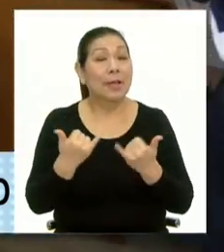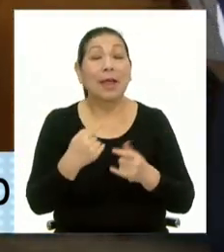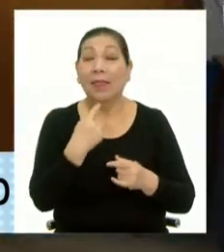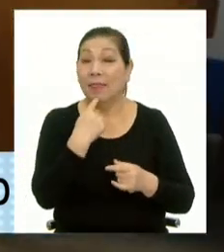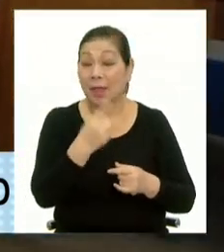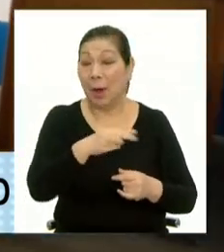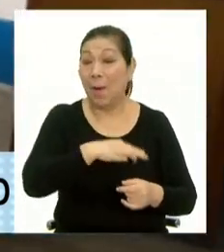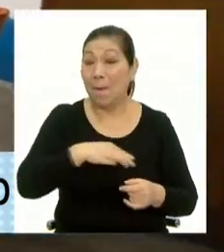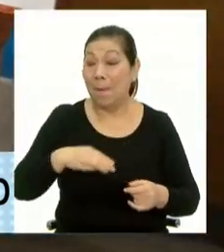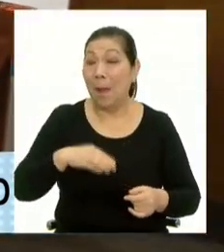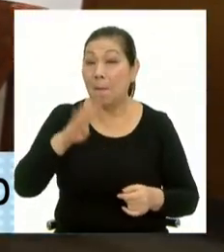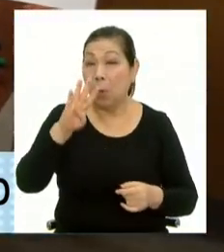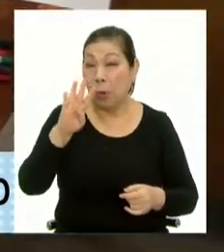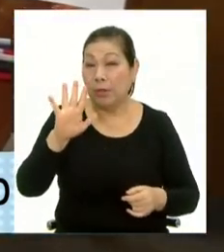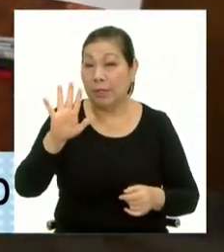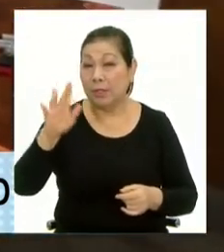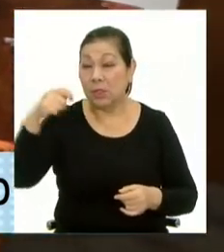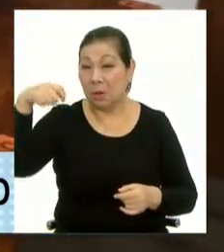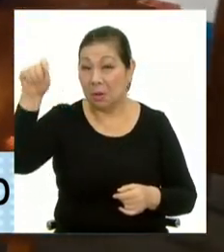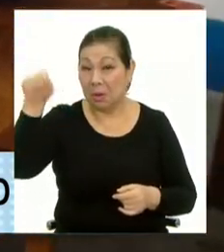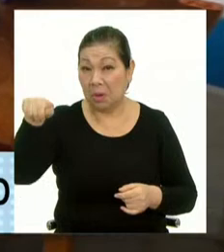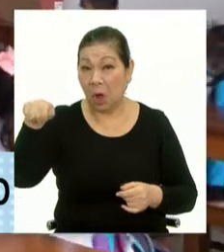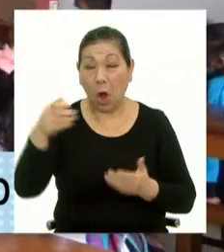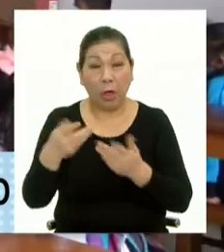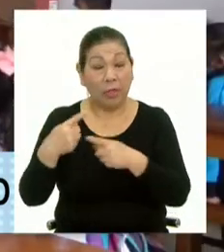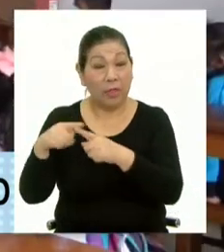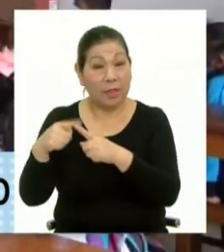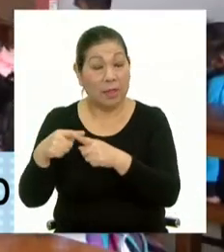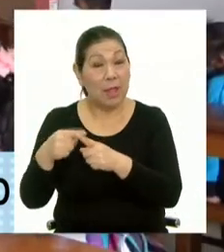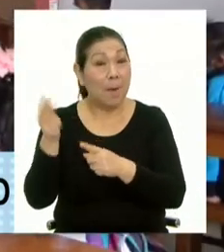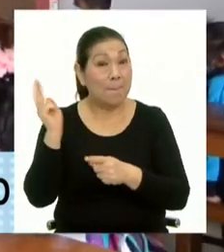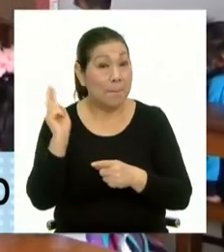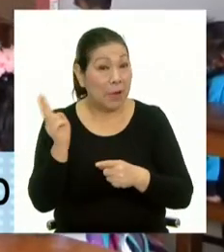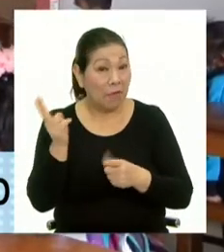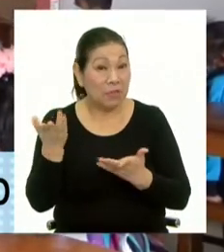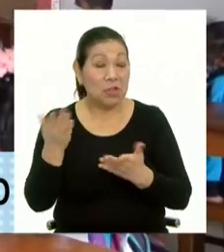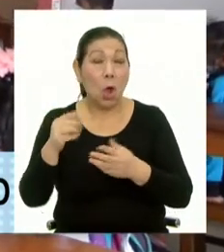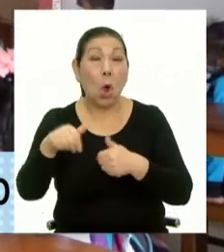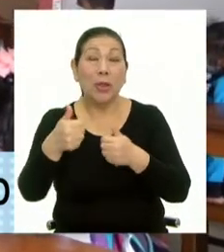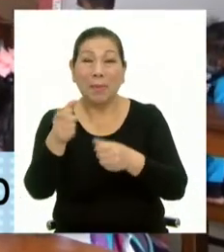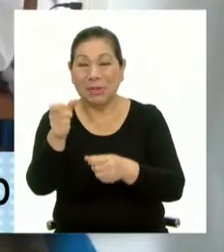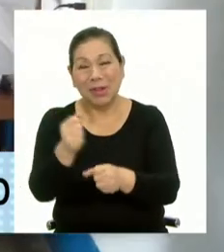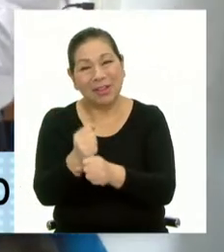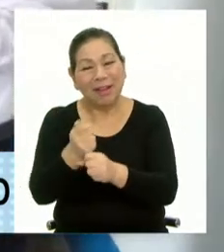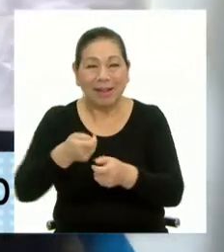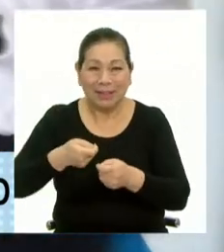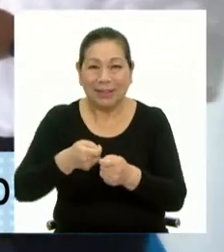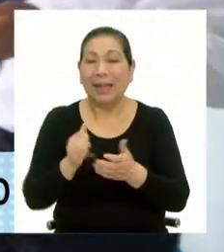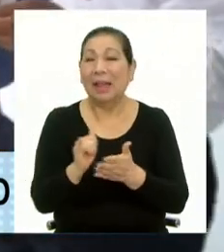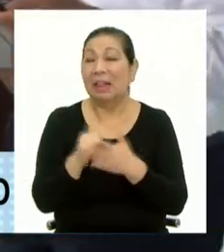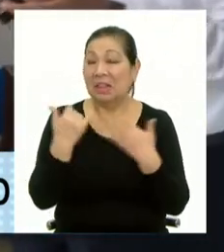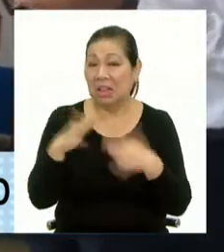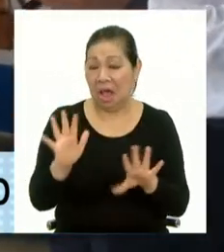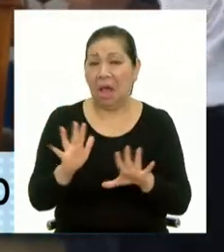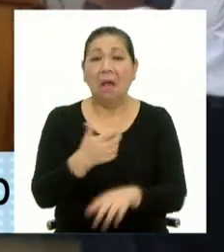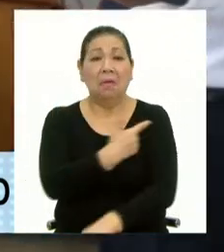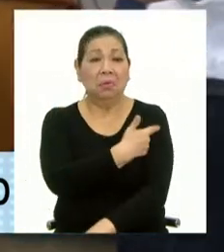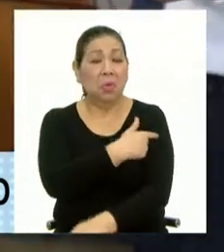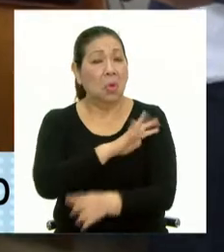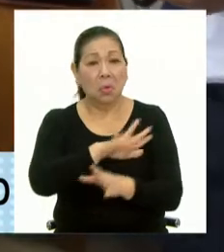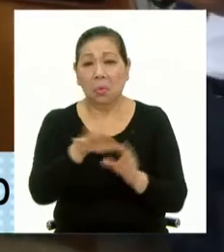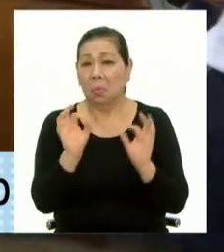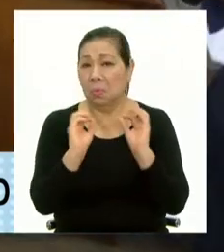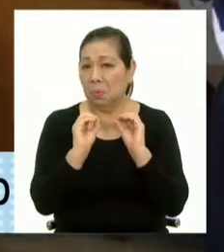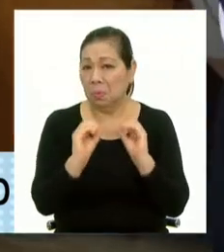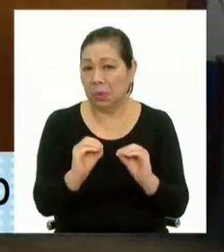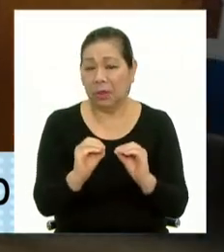señaló que el 45% del personal de las escuelas, entre docentes y otros trabajadores, ya tiene sus dosis completas contra